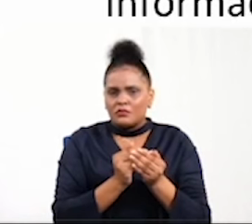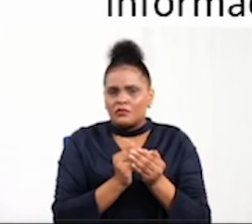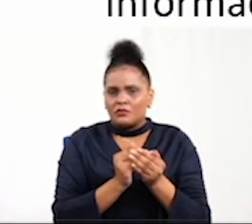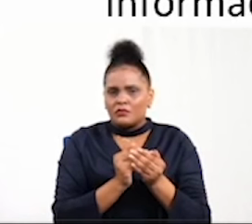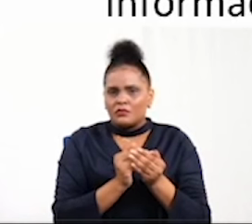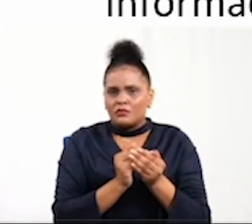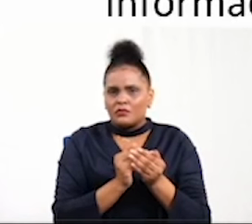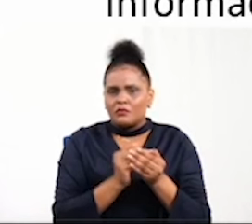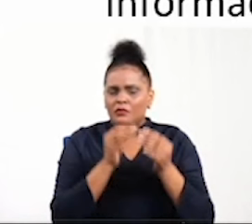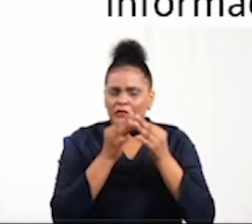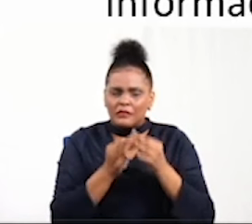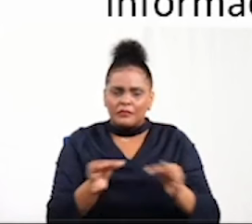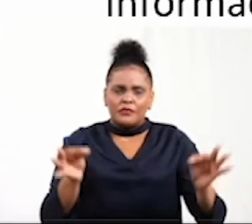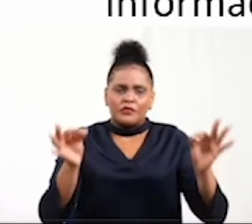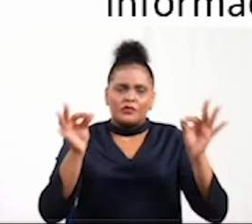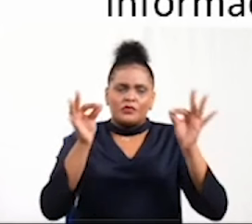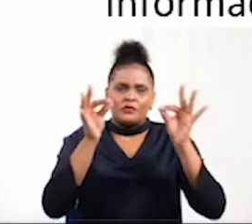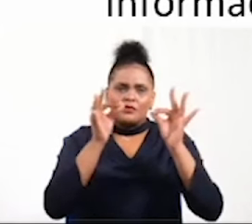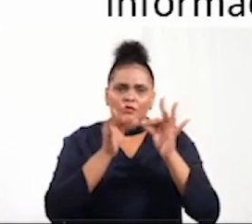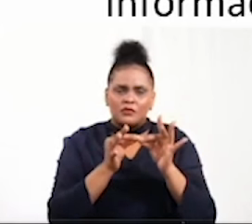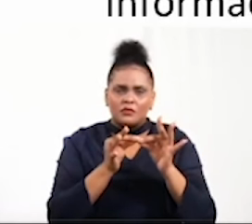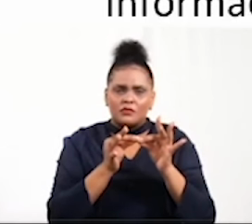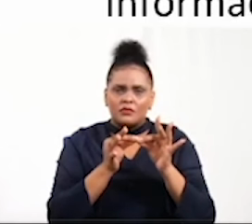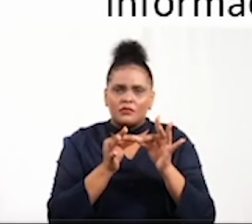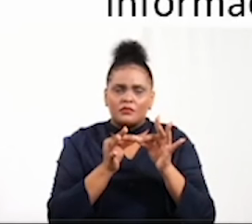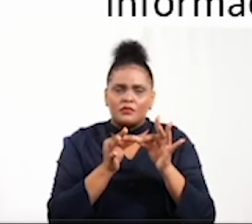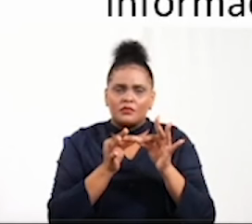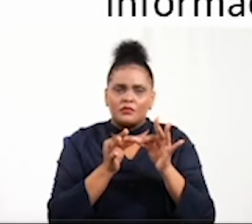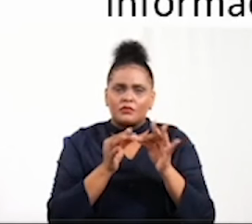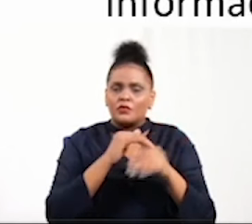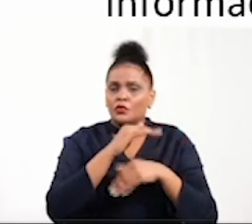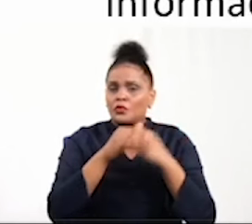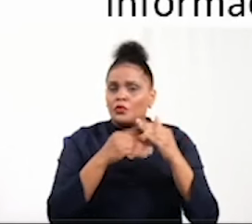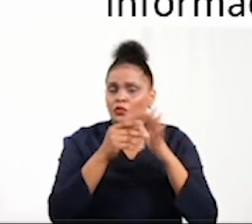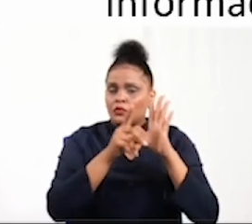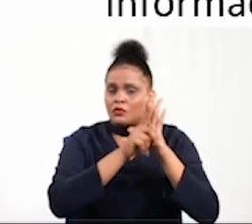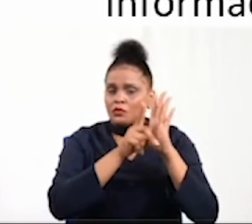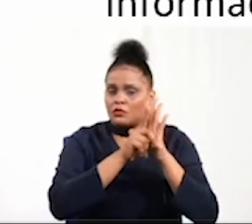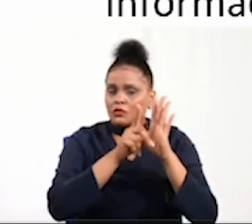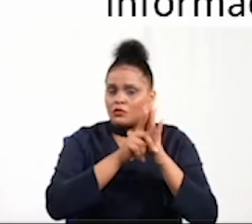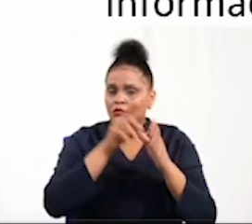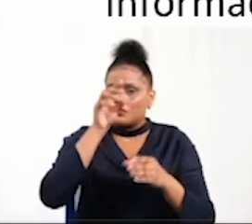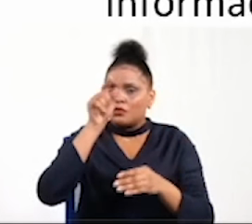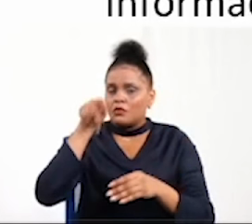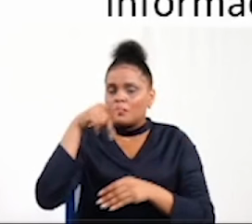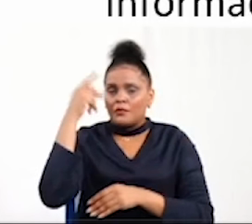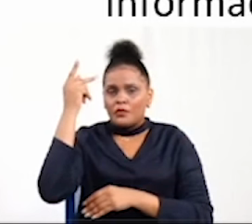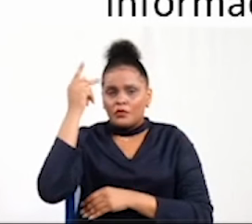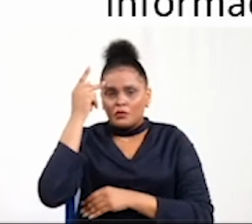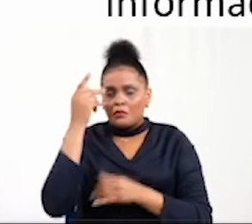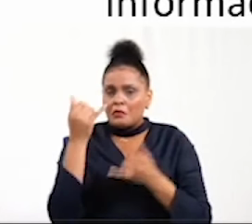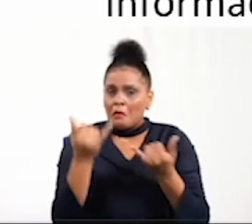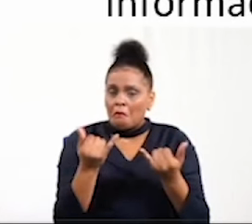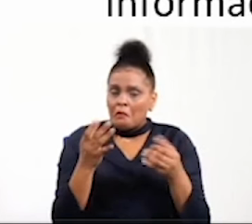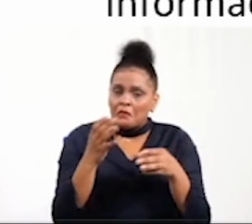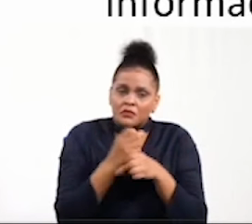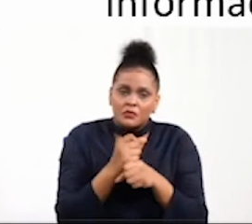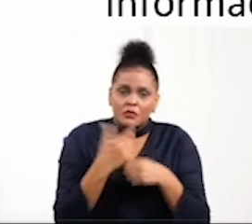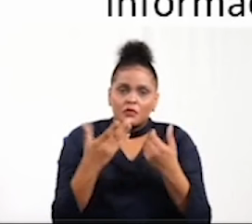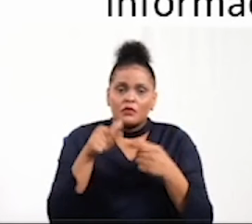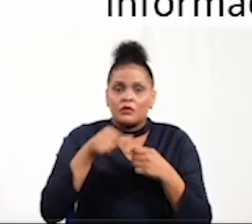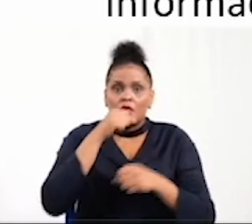muy importantes en la defensa de los derechos políticos de las mujeres y como lo estamos haciendo pues todo